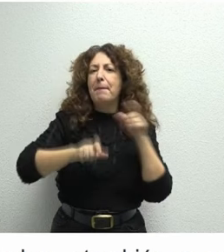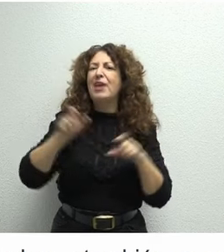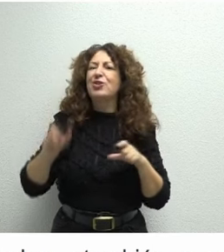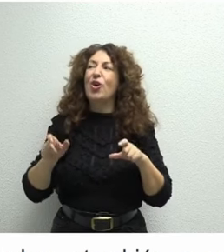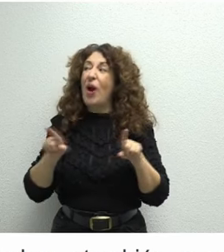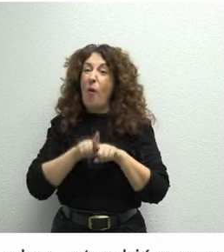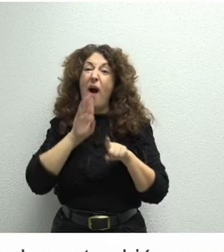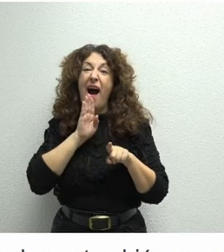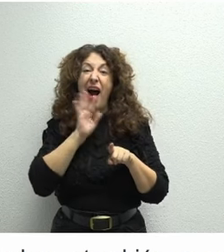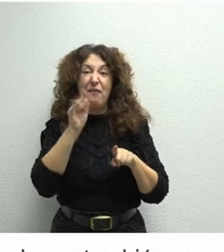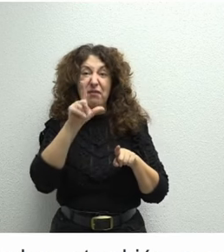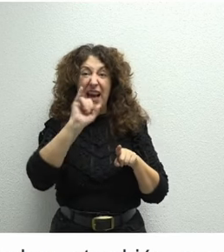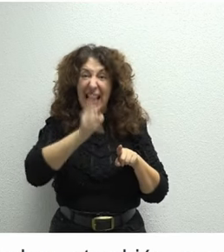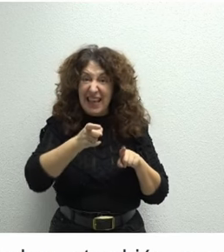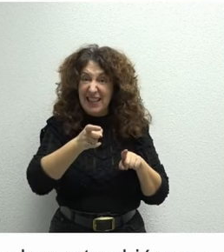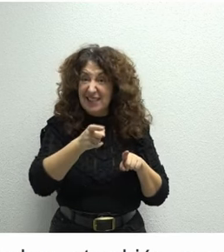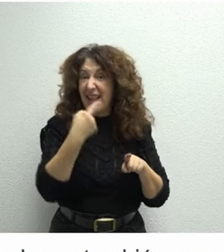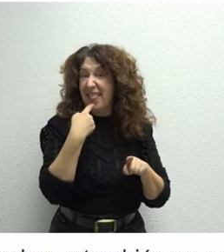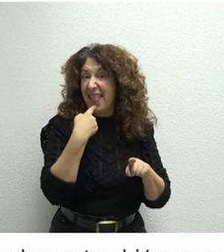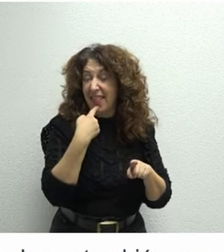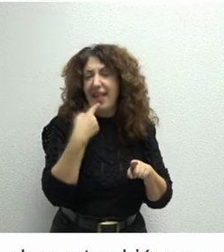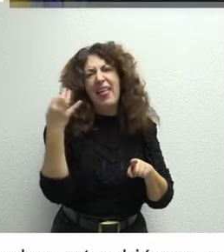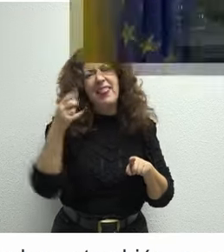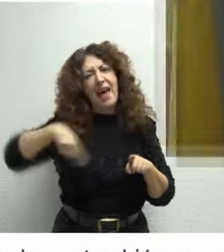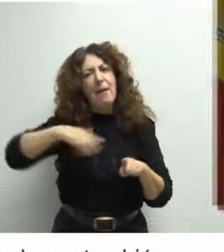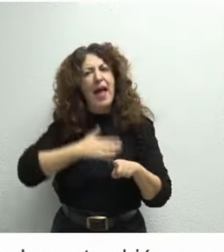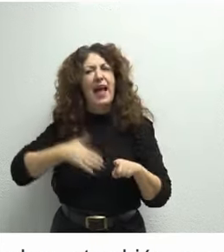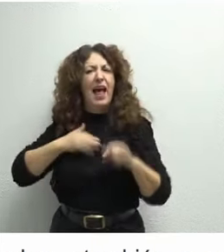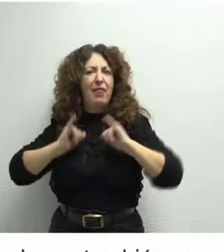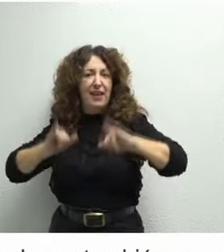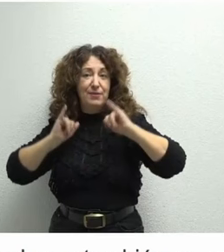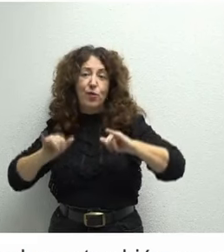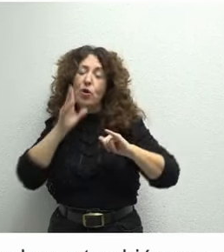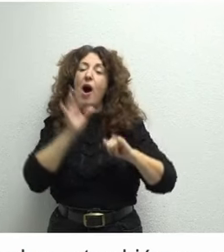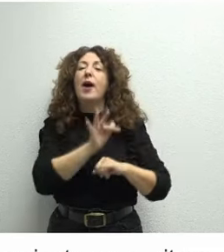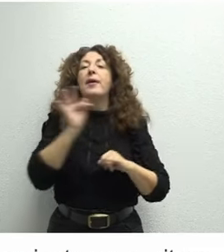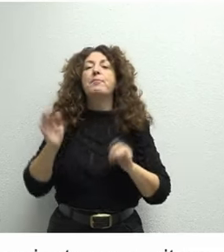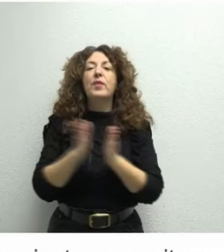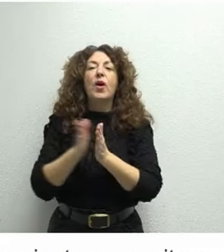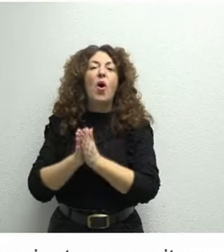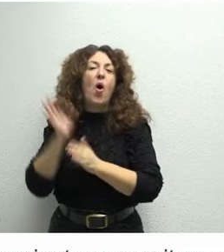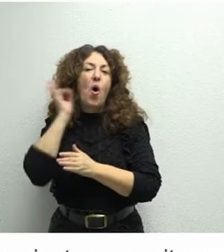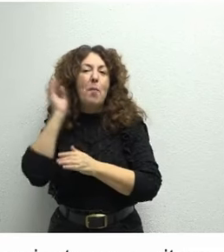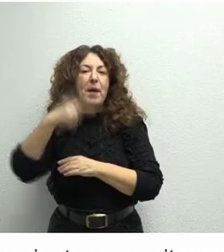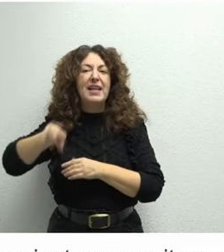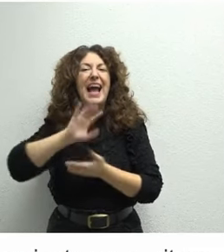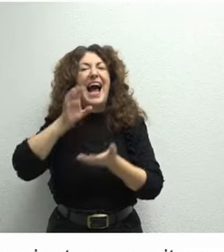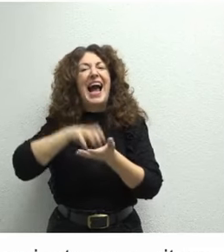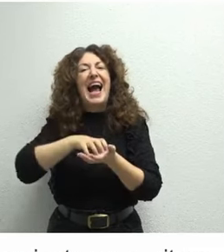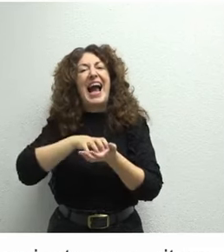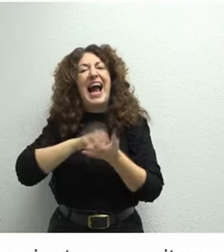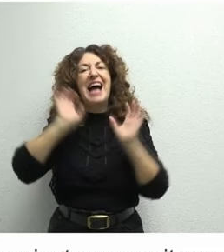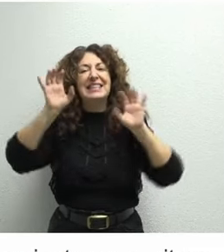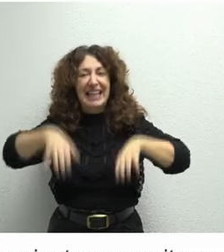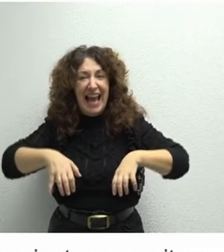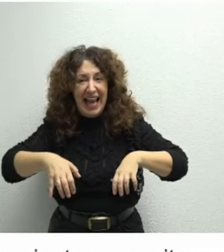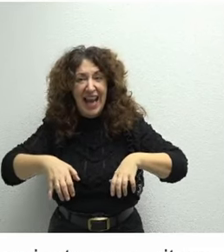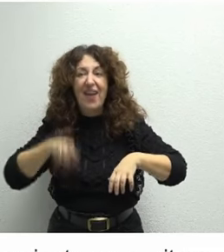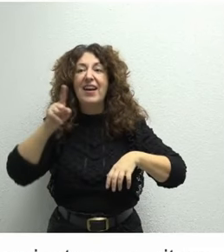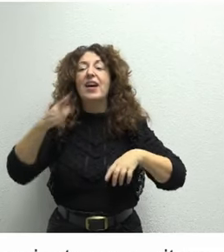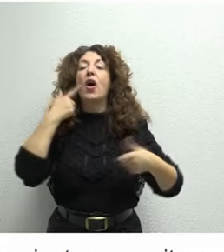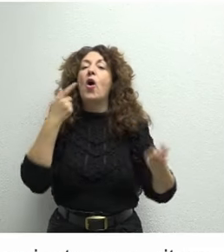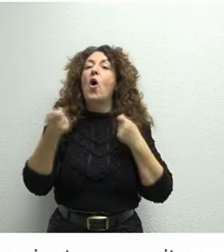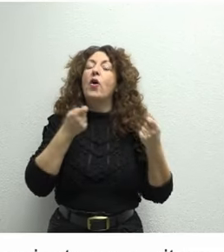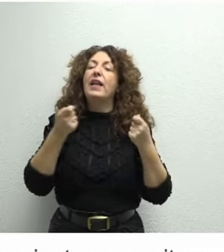tengan esa parte de disfrute eh tenemos ya nuestras compañeras de Castilla y león ellas son carlas Redondo que es responsable del área de coordinación socio